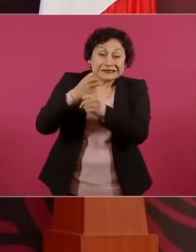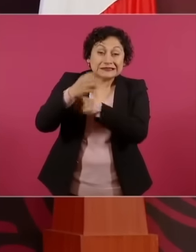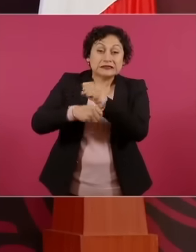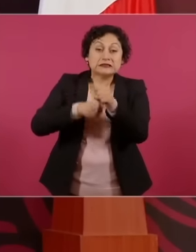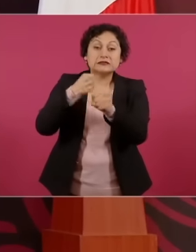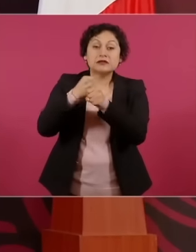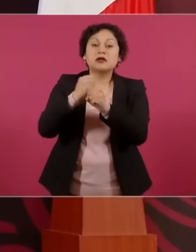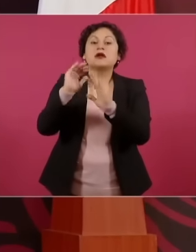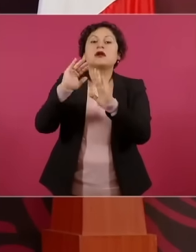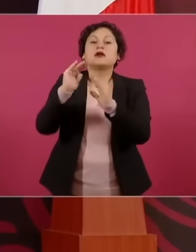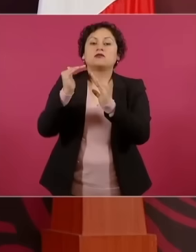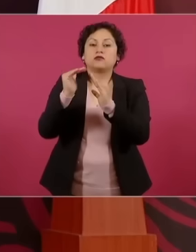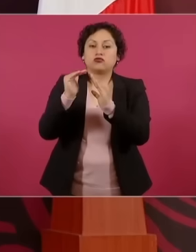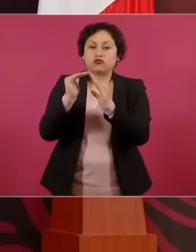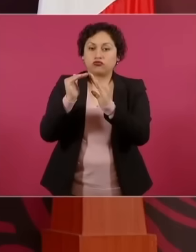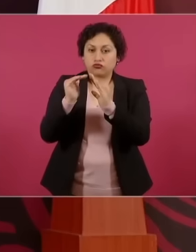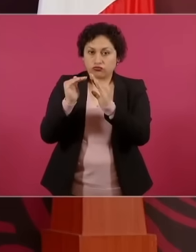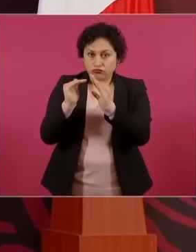empezó a bajar.